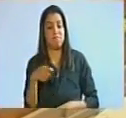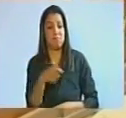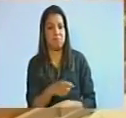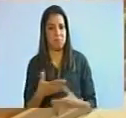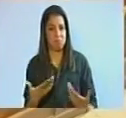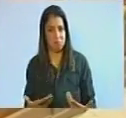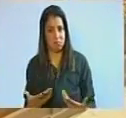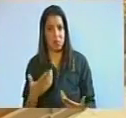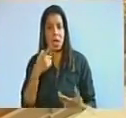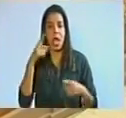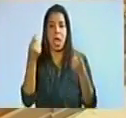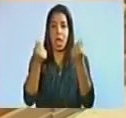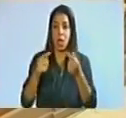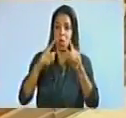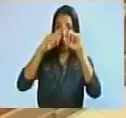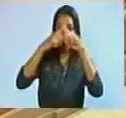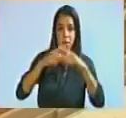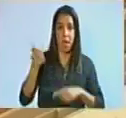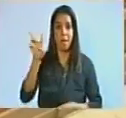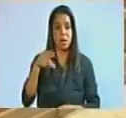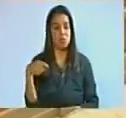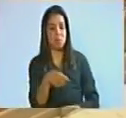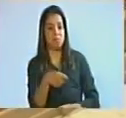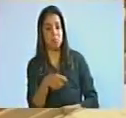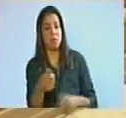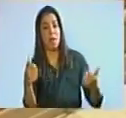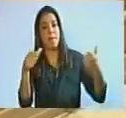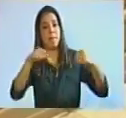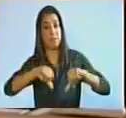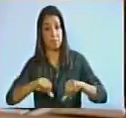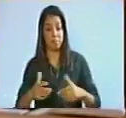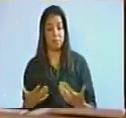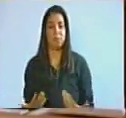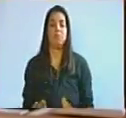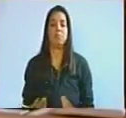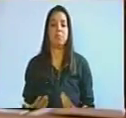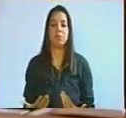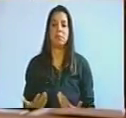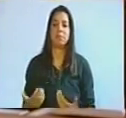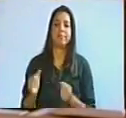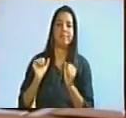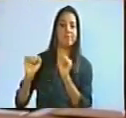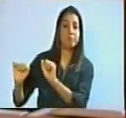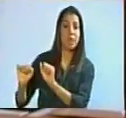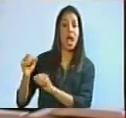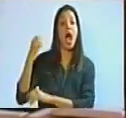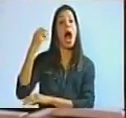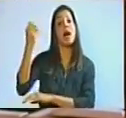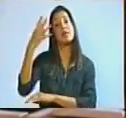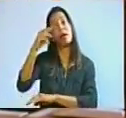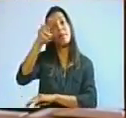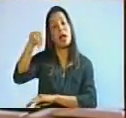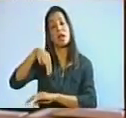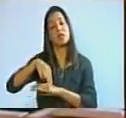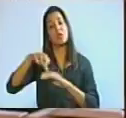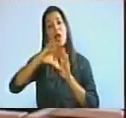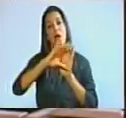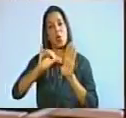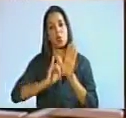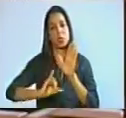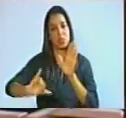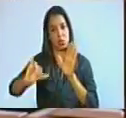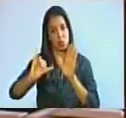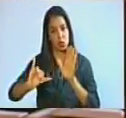régimen socioeconómico de la República. Considerando que la Asamblea Nacional Constituyente se encuentra